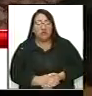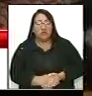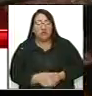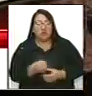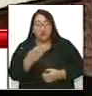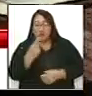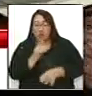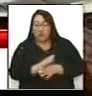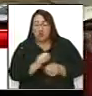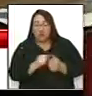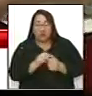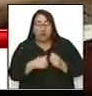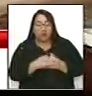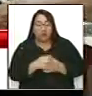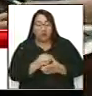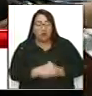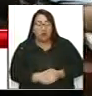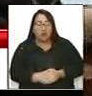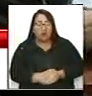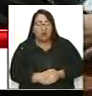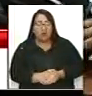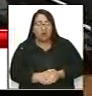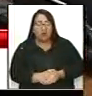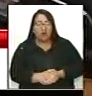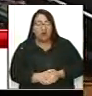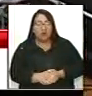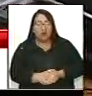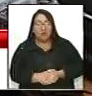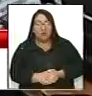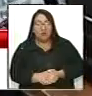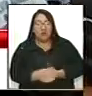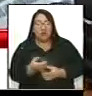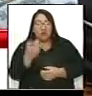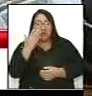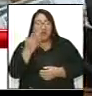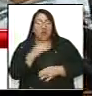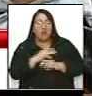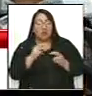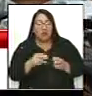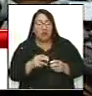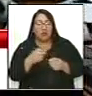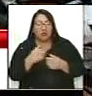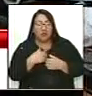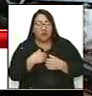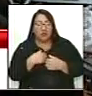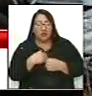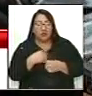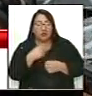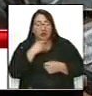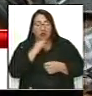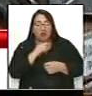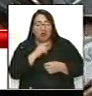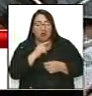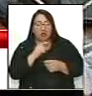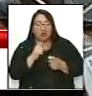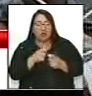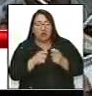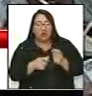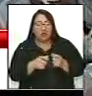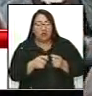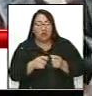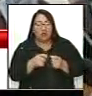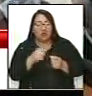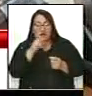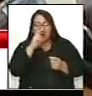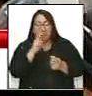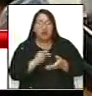Bueno, muy buenas tardes con todos. Quien les saluda a la mesa de mujeres parlamentarias